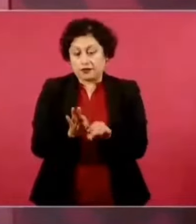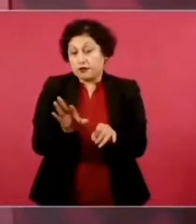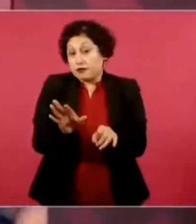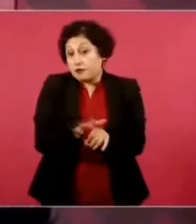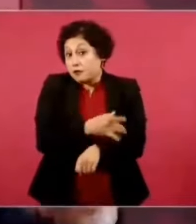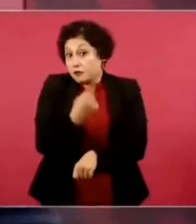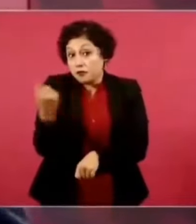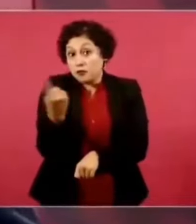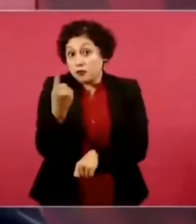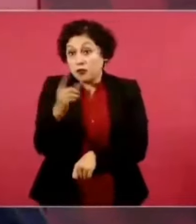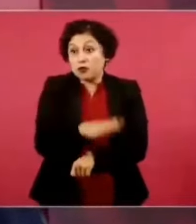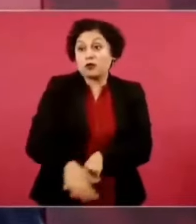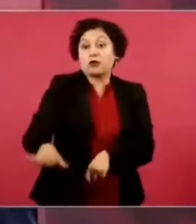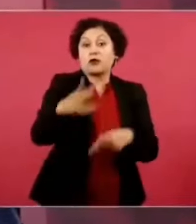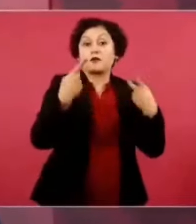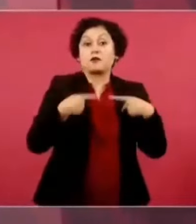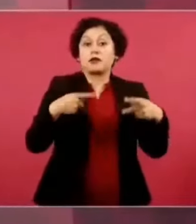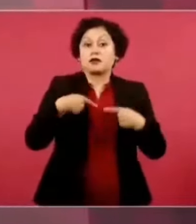es un pueblo consciente.